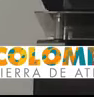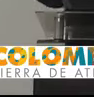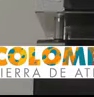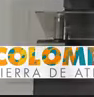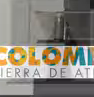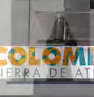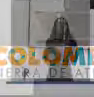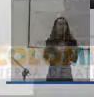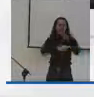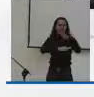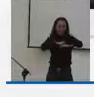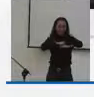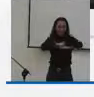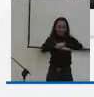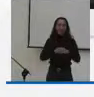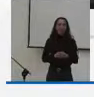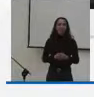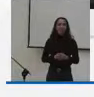buenas tardes